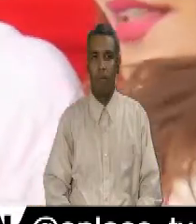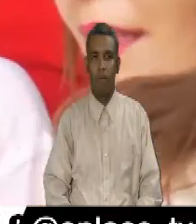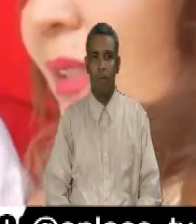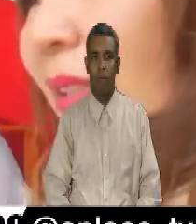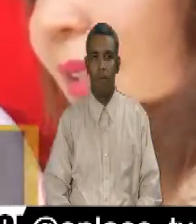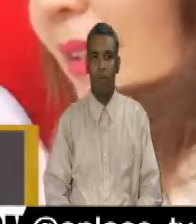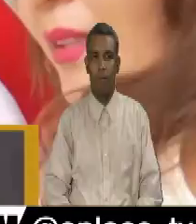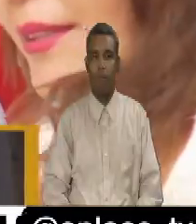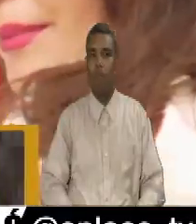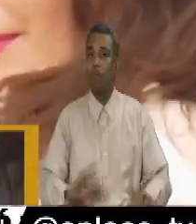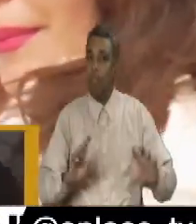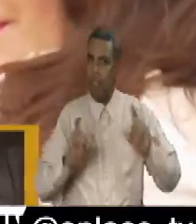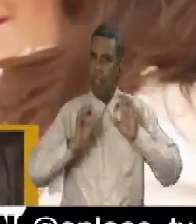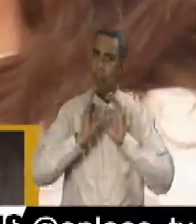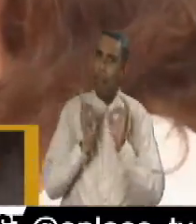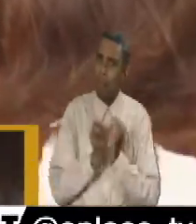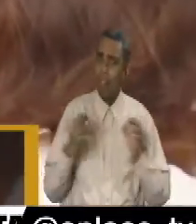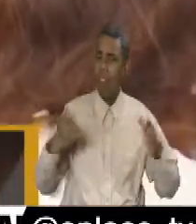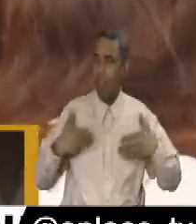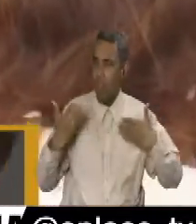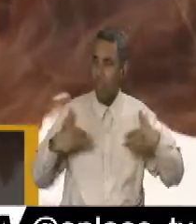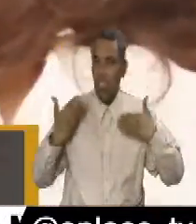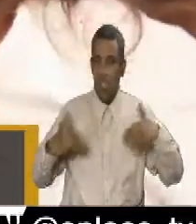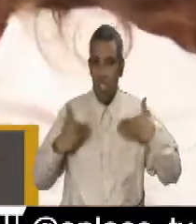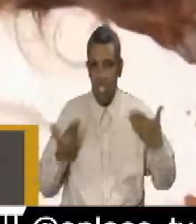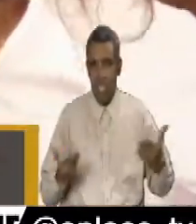Aquí con mi familia,